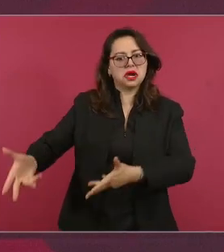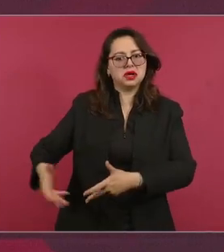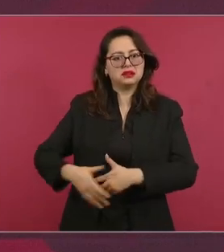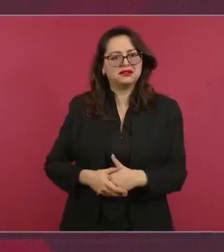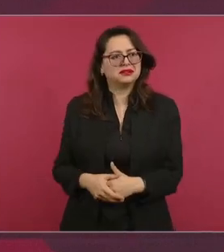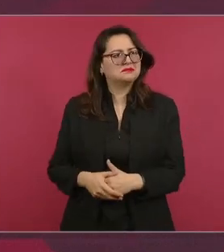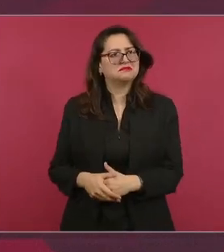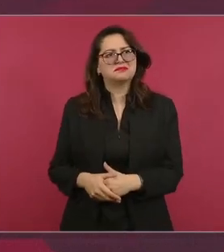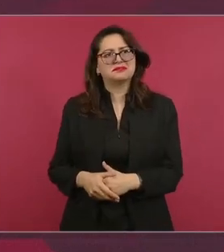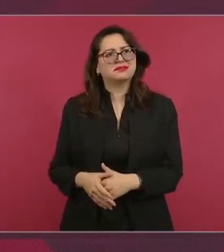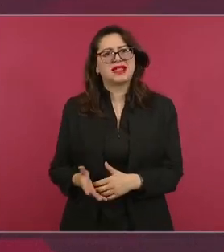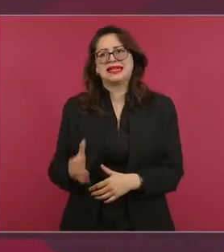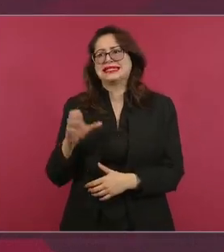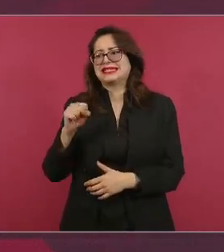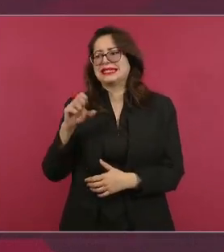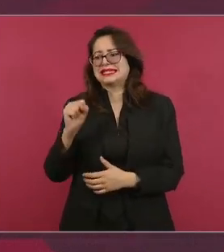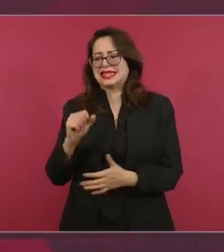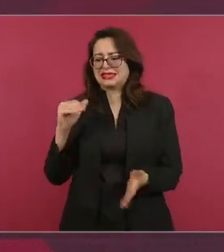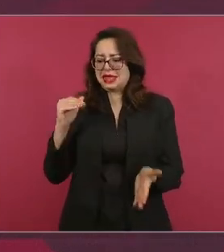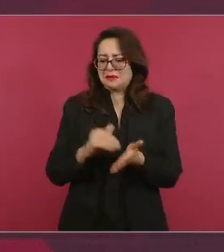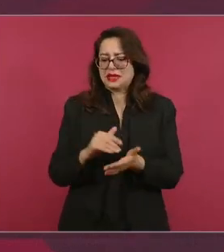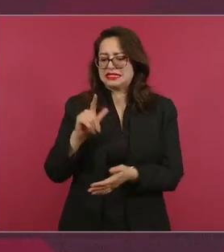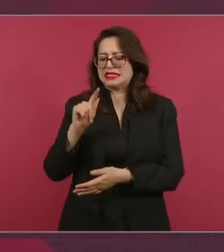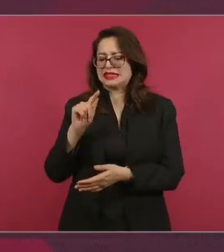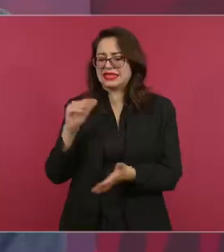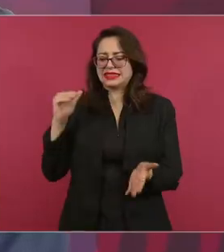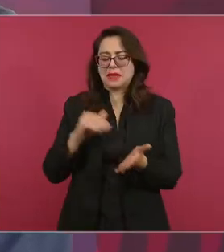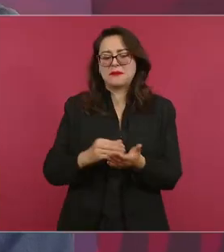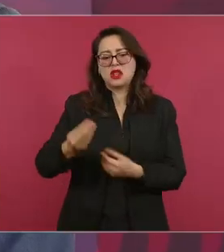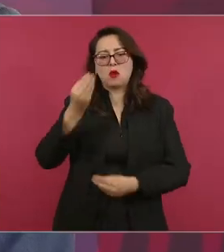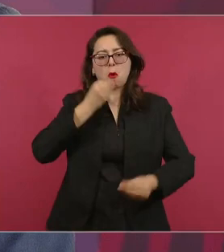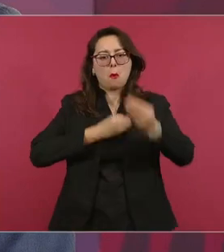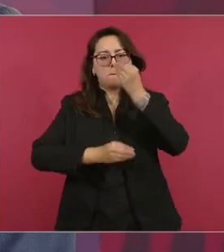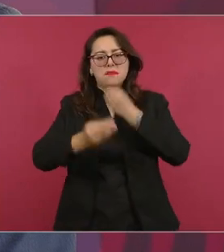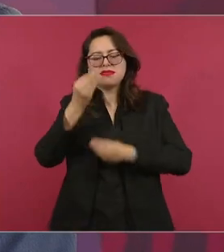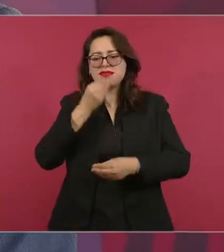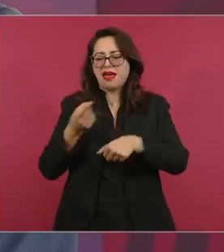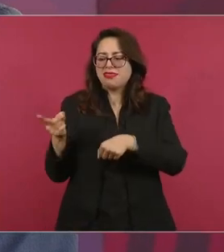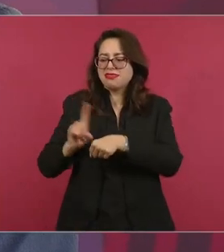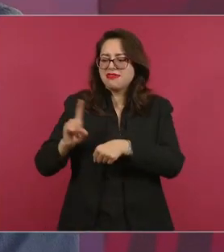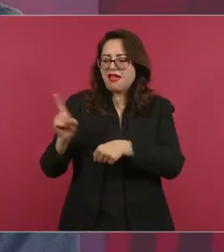como 60 mil, 70 mil comidas diarias.